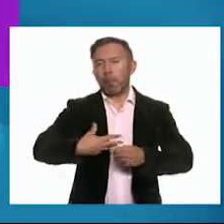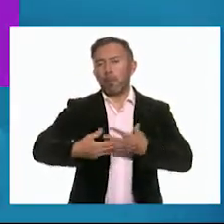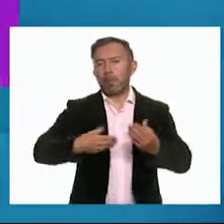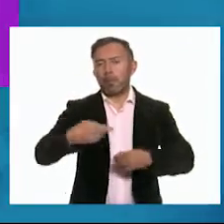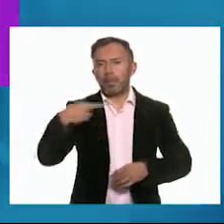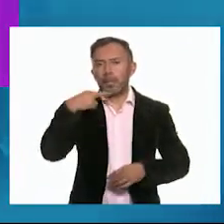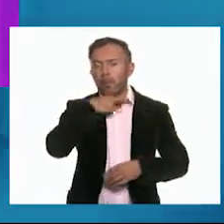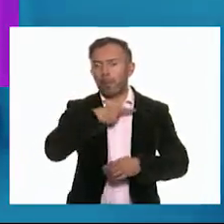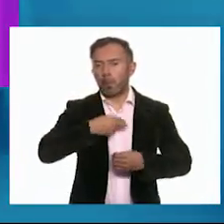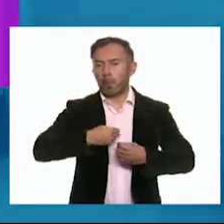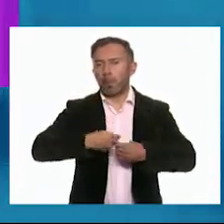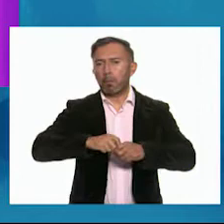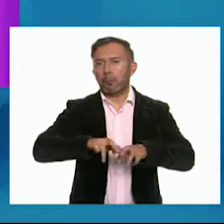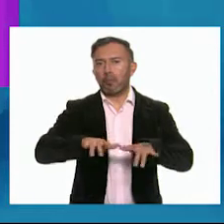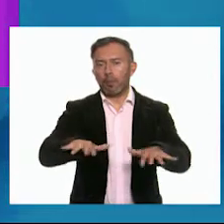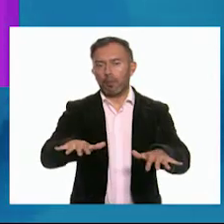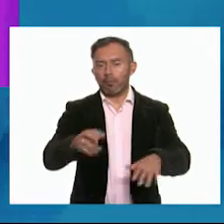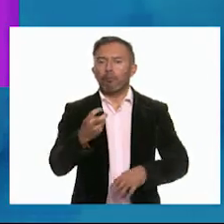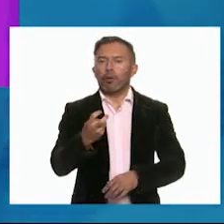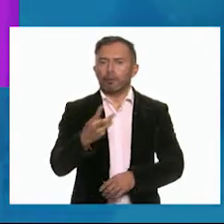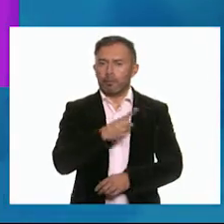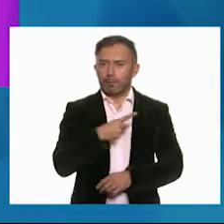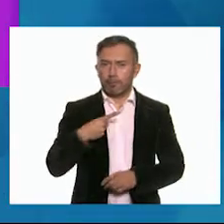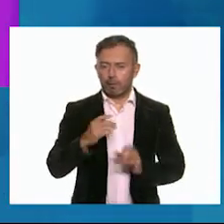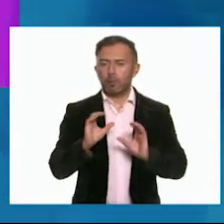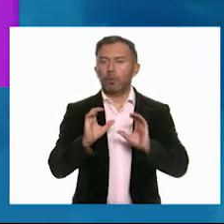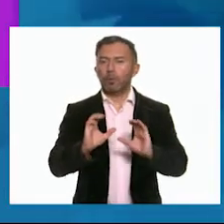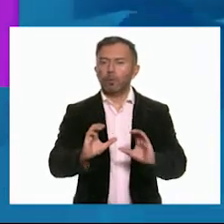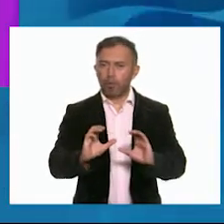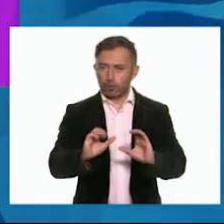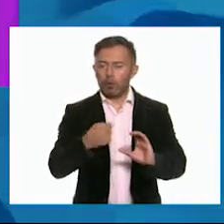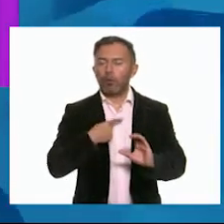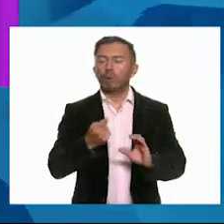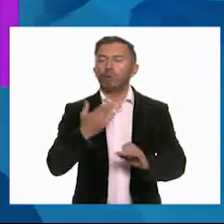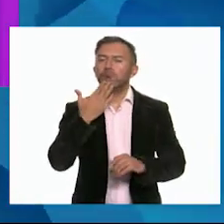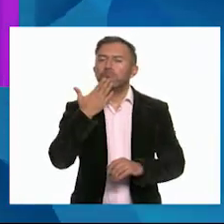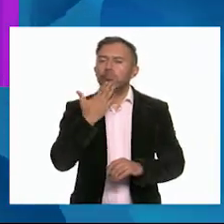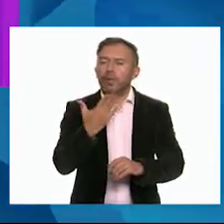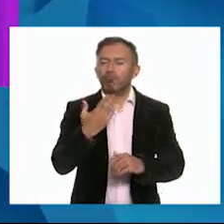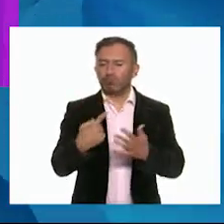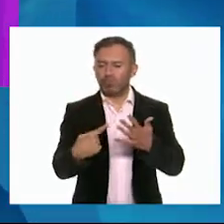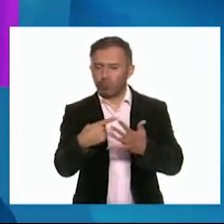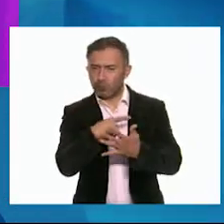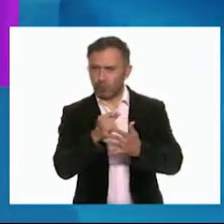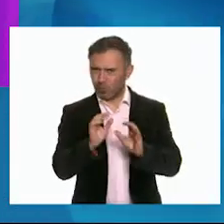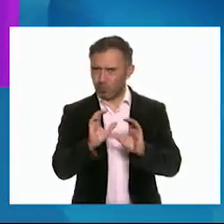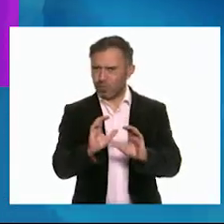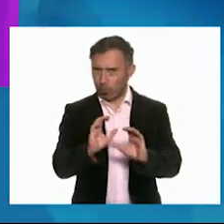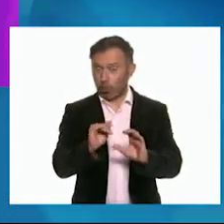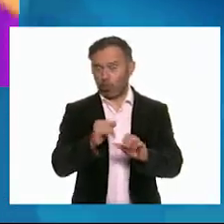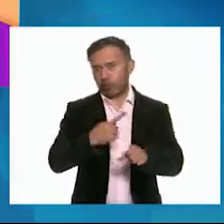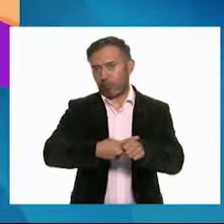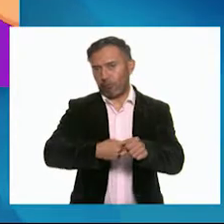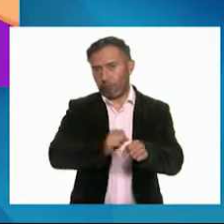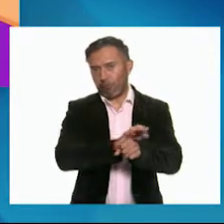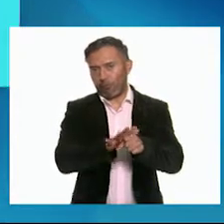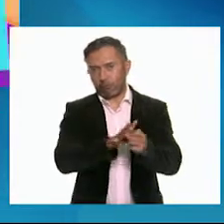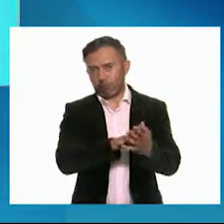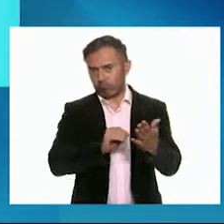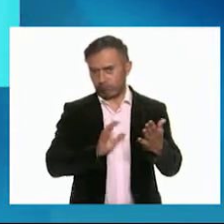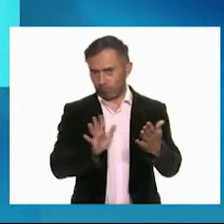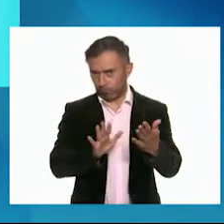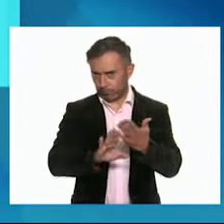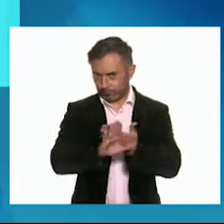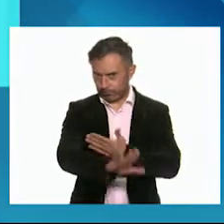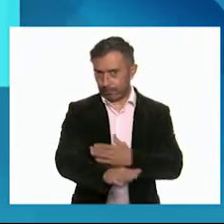personas. Por eso hay que continuar cuidándonos siguiendo las buenas prácticas que ya todos conocemos para evitar contagiarnos.